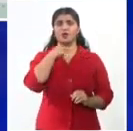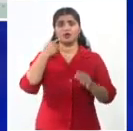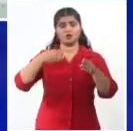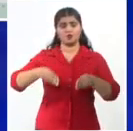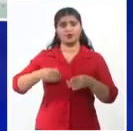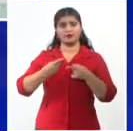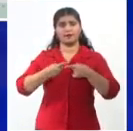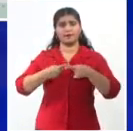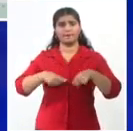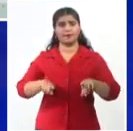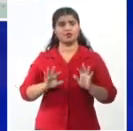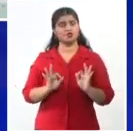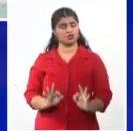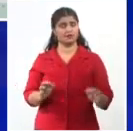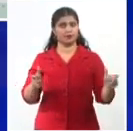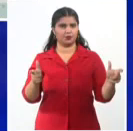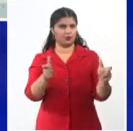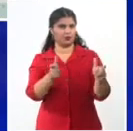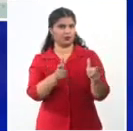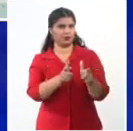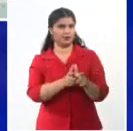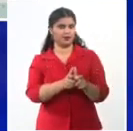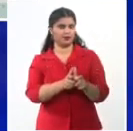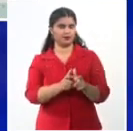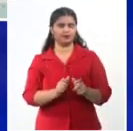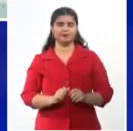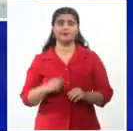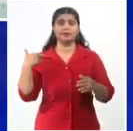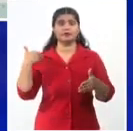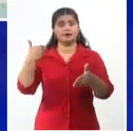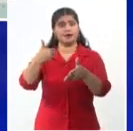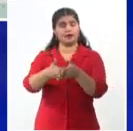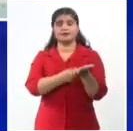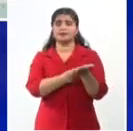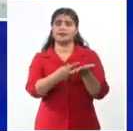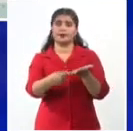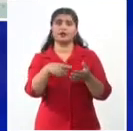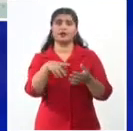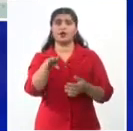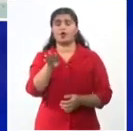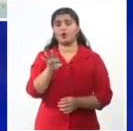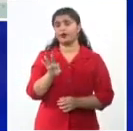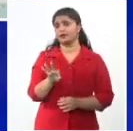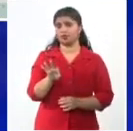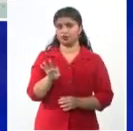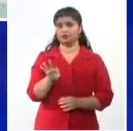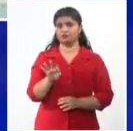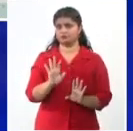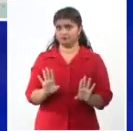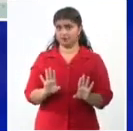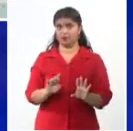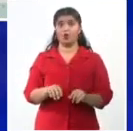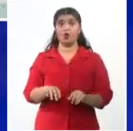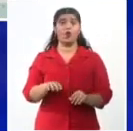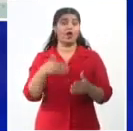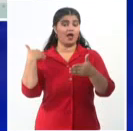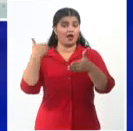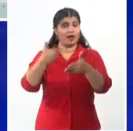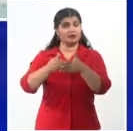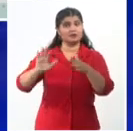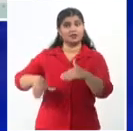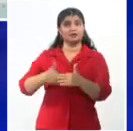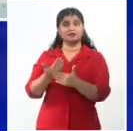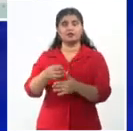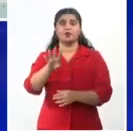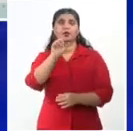una disminución. Hasta el cierre de la semana 48, que fue el 4 de diciembre, la